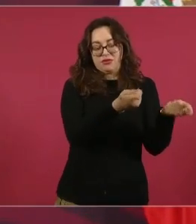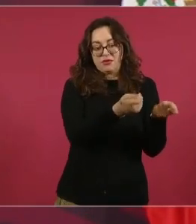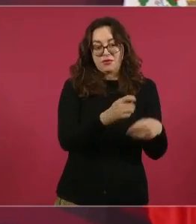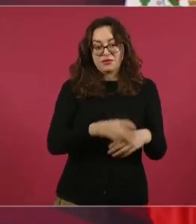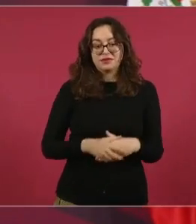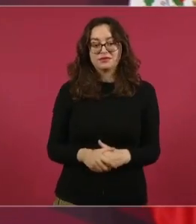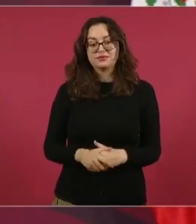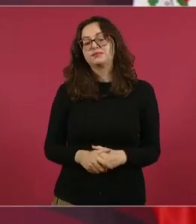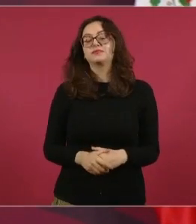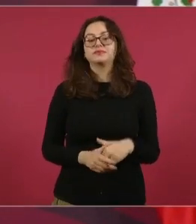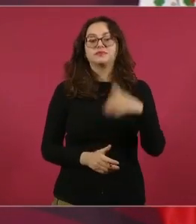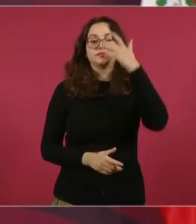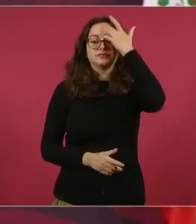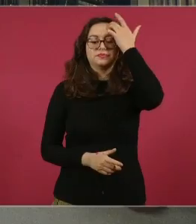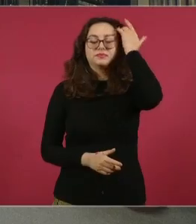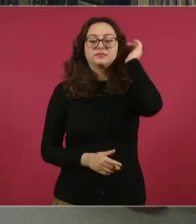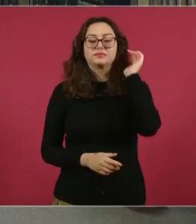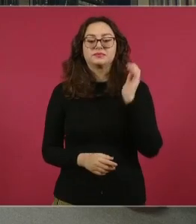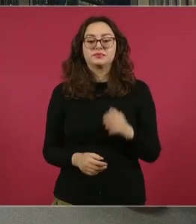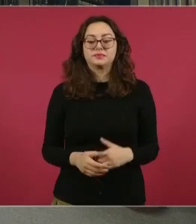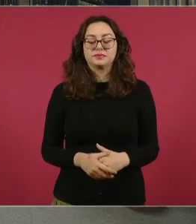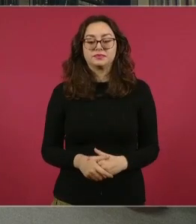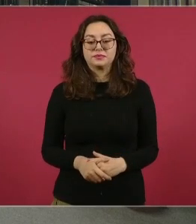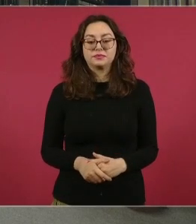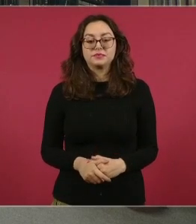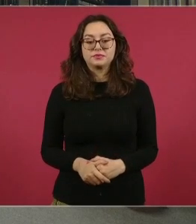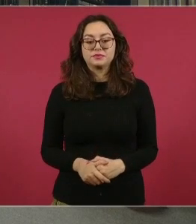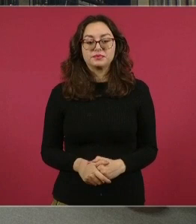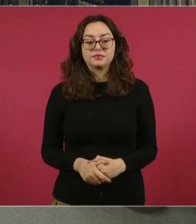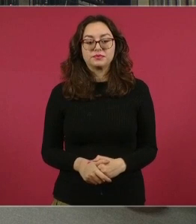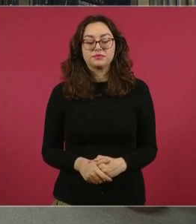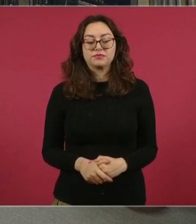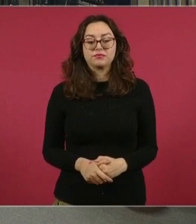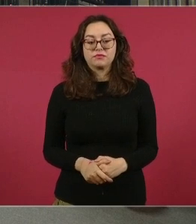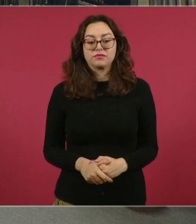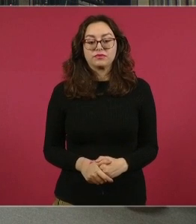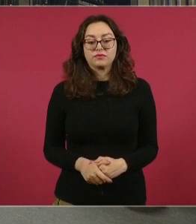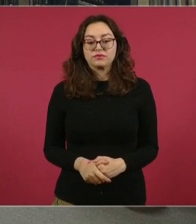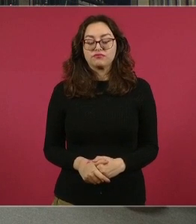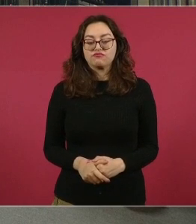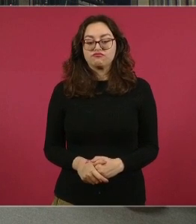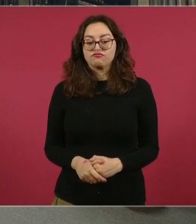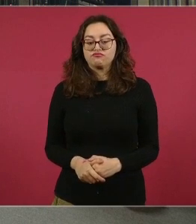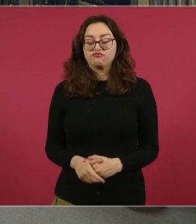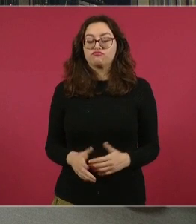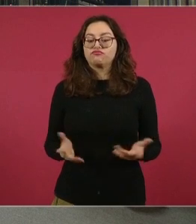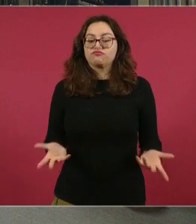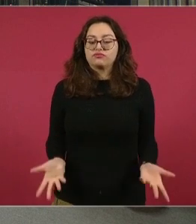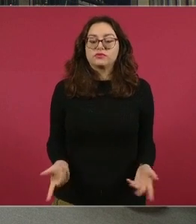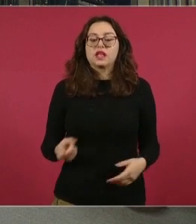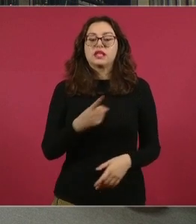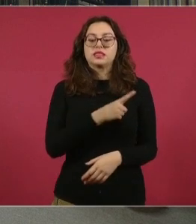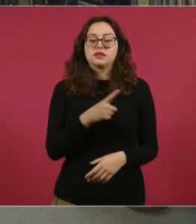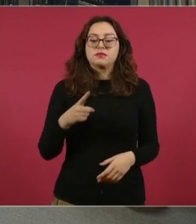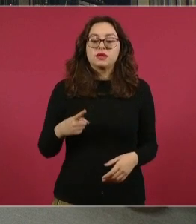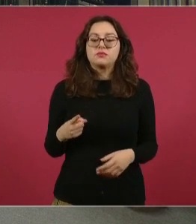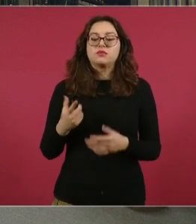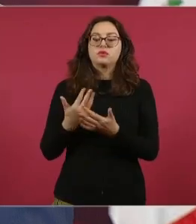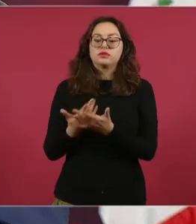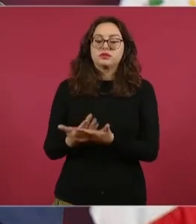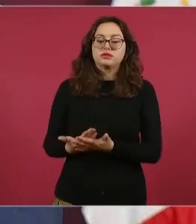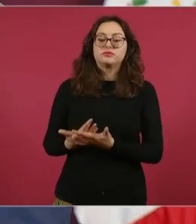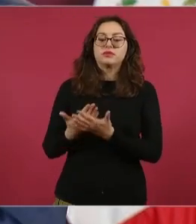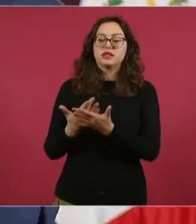Que no deja que se cumpla la ley y que el Congreso ponga al gobernador que debe de estar. Hay que esperar a que resuelvan